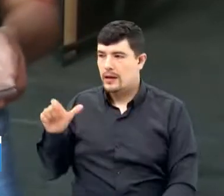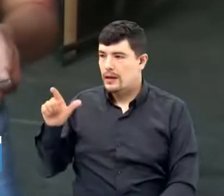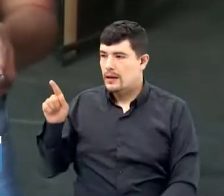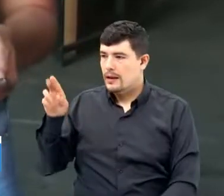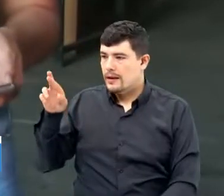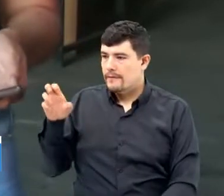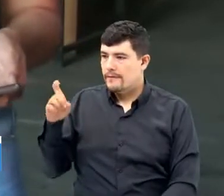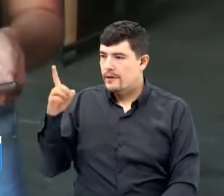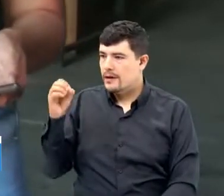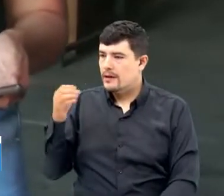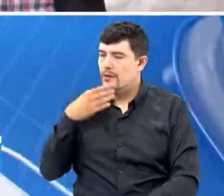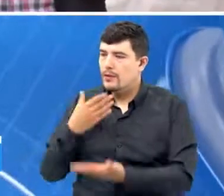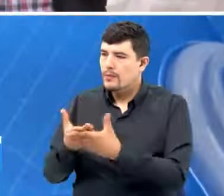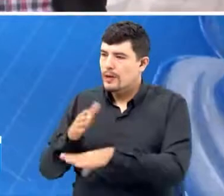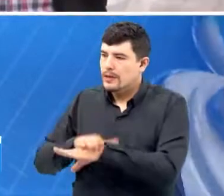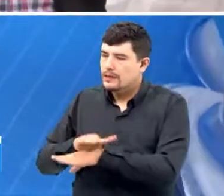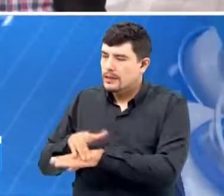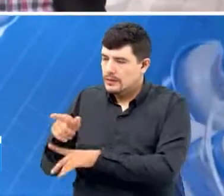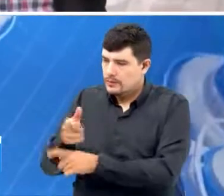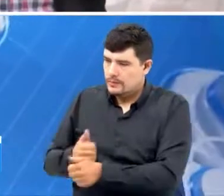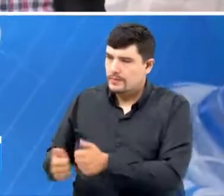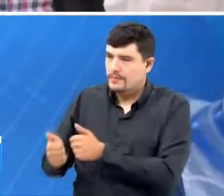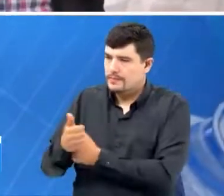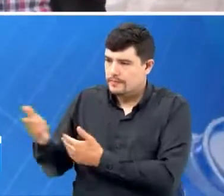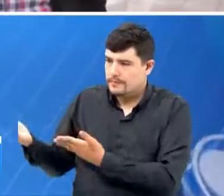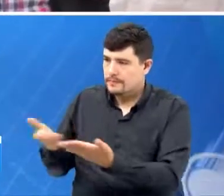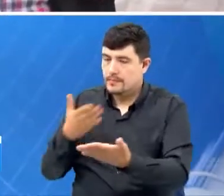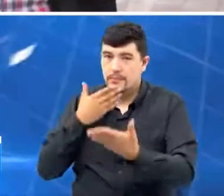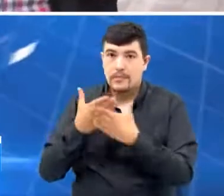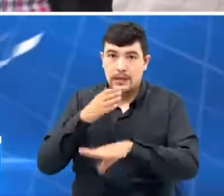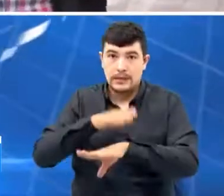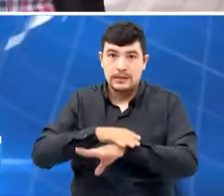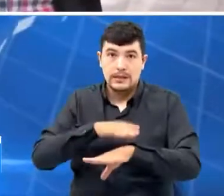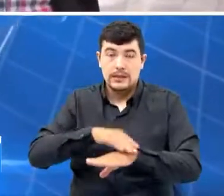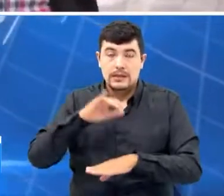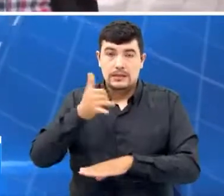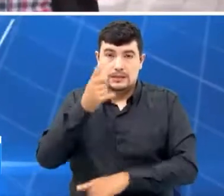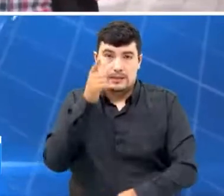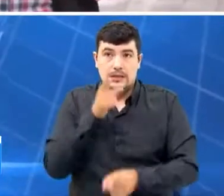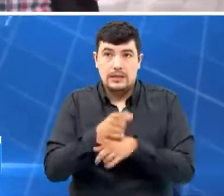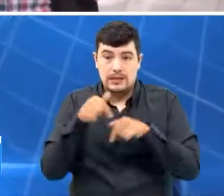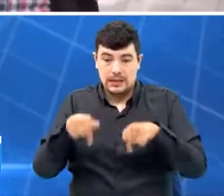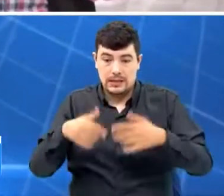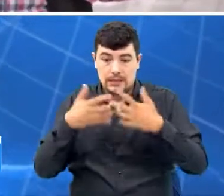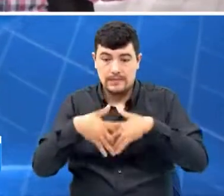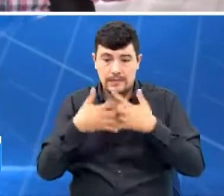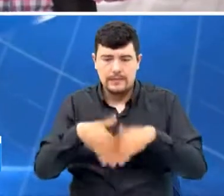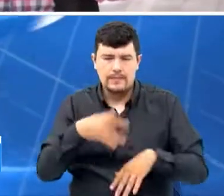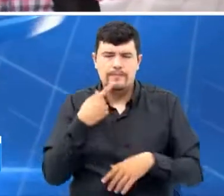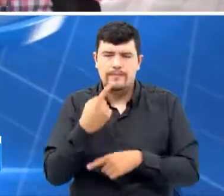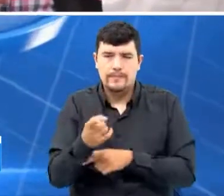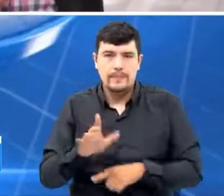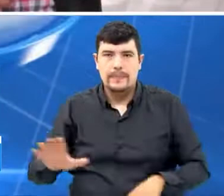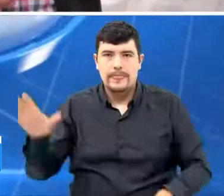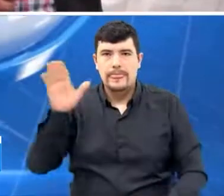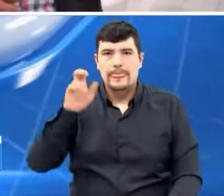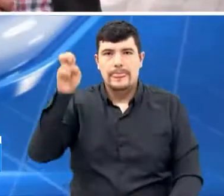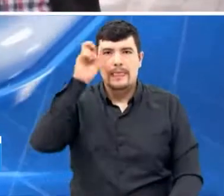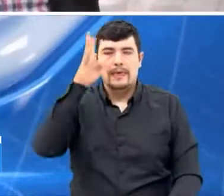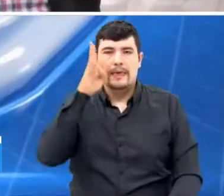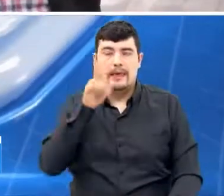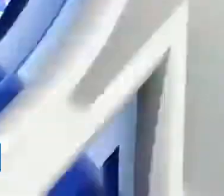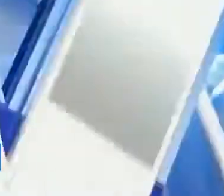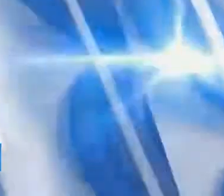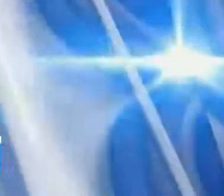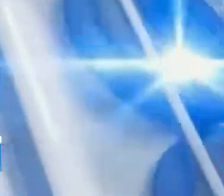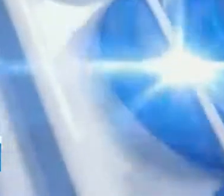adelante. Compañeros y televidentes, muy buenas tardes. Pues mire, lo que dice en el sector empresarial de Norte de Santander es que con la